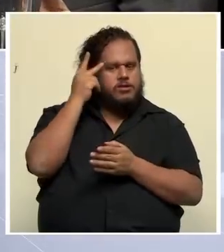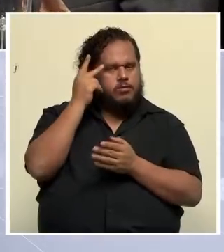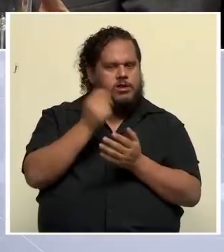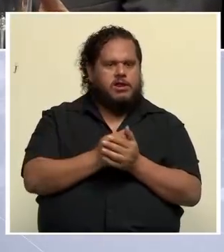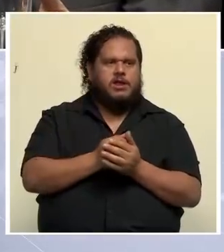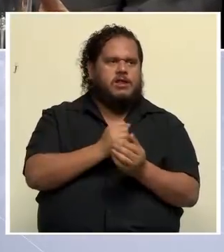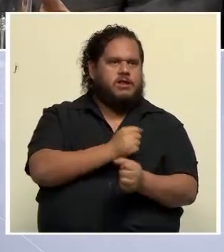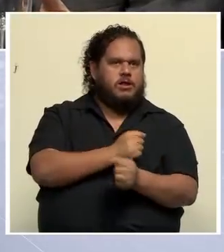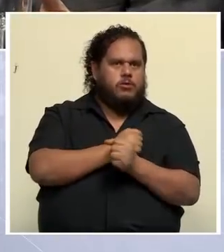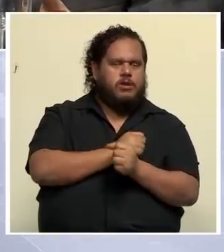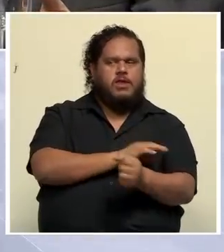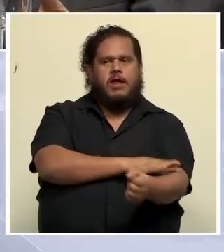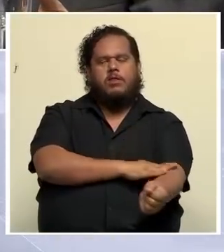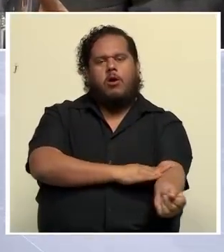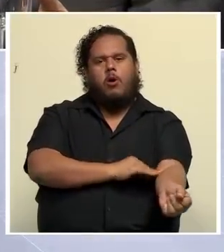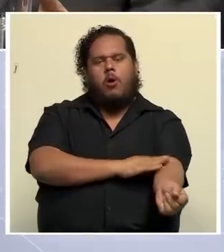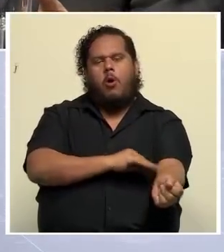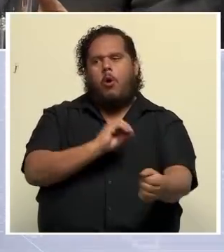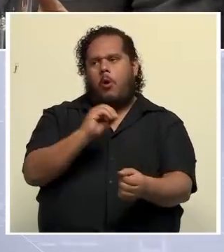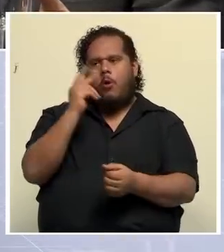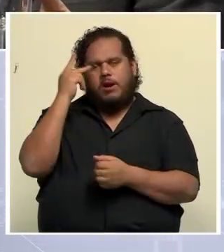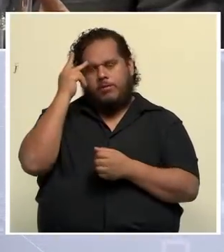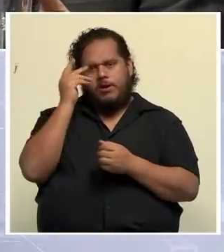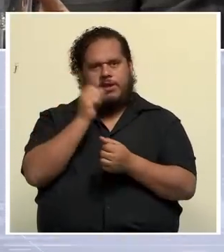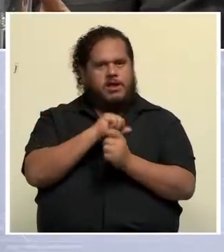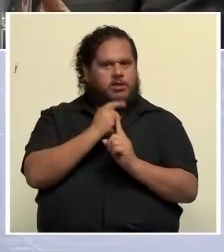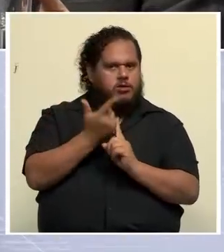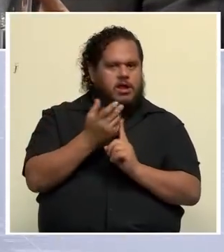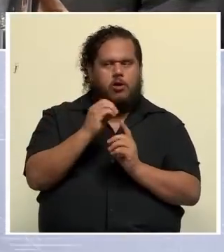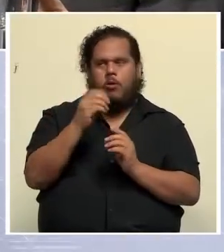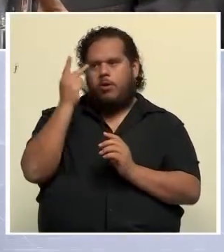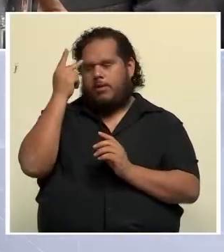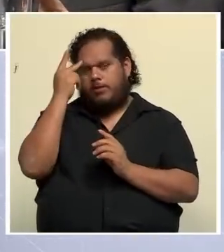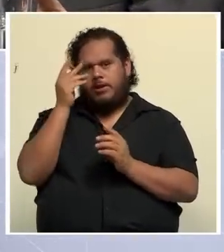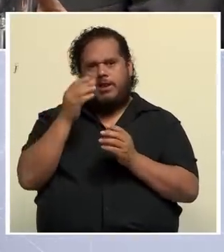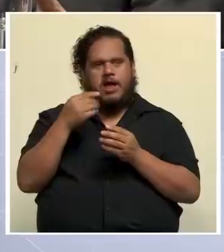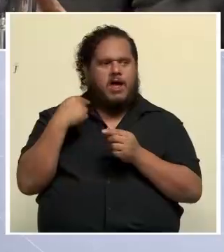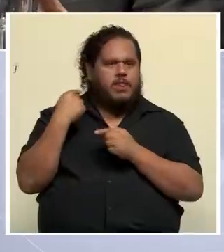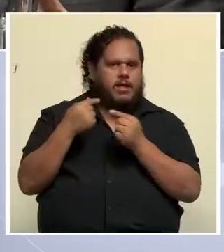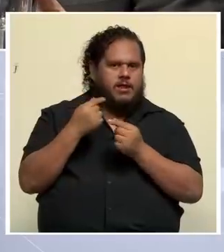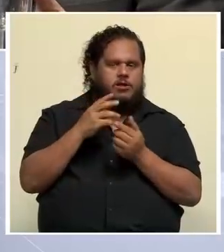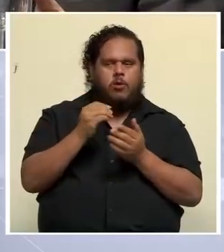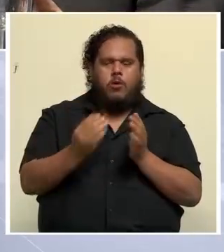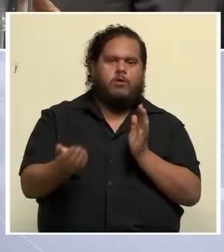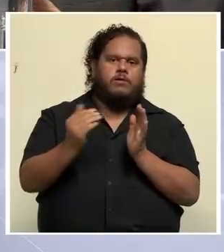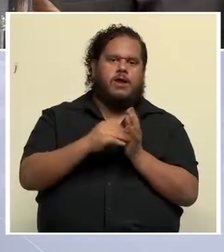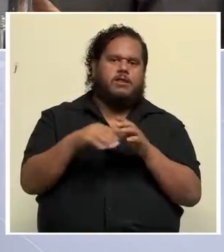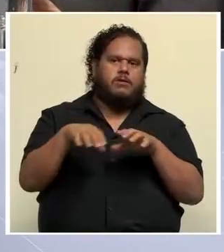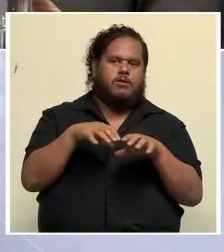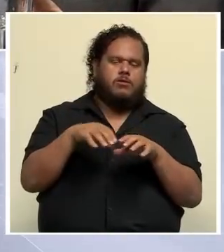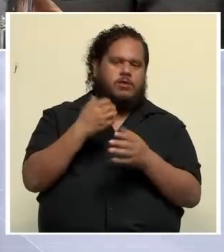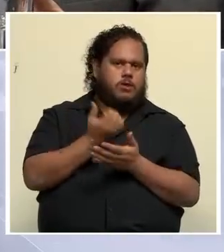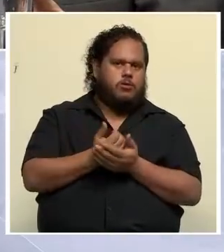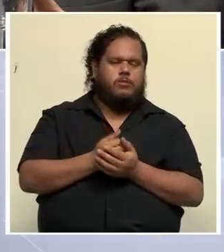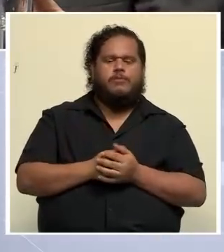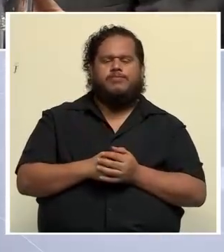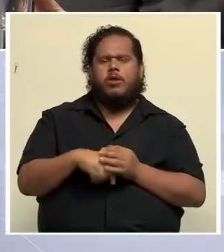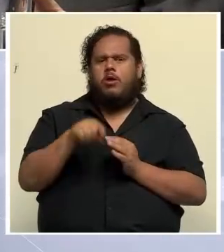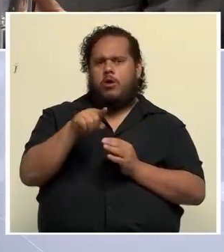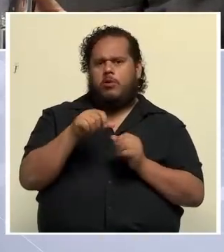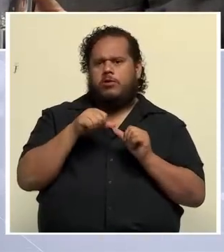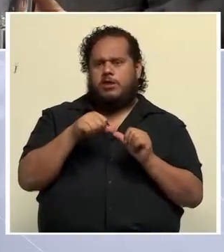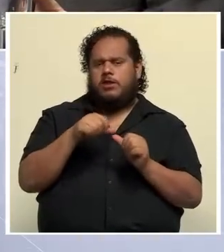de seguridad o la política social, la política de generación o reactivación de la economía? Usted se